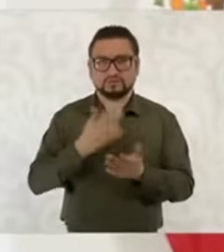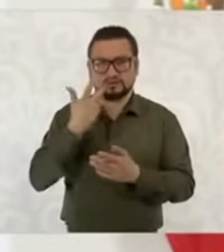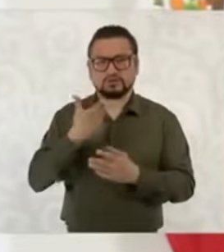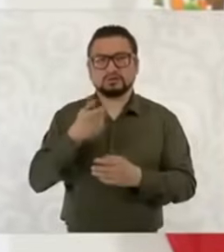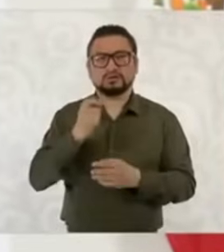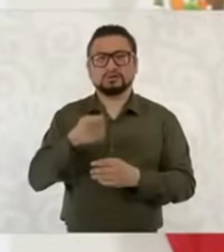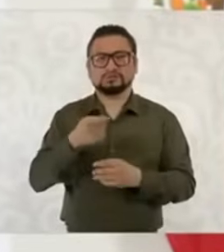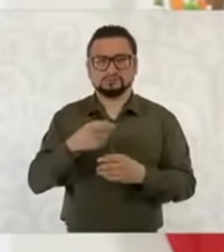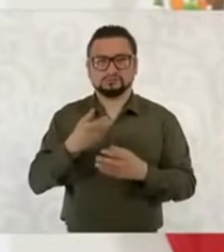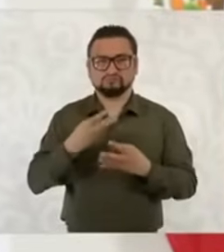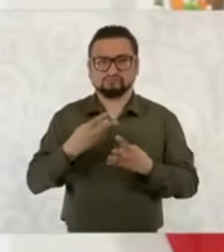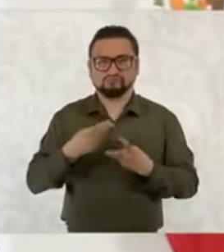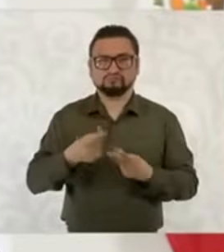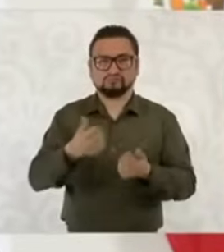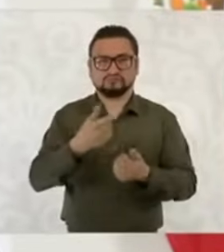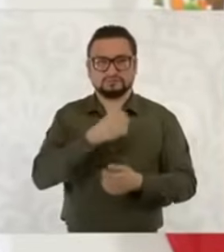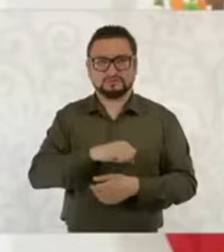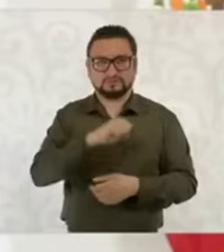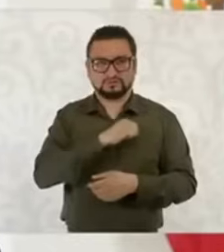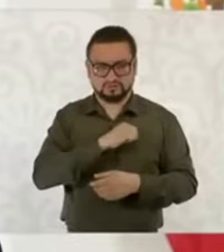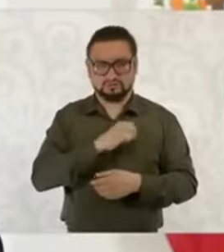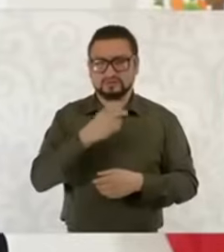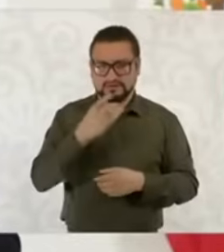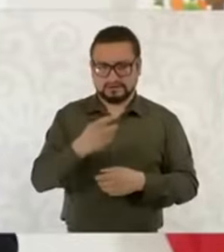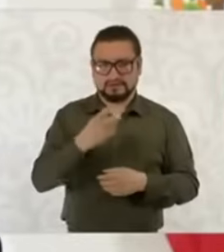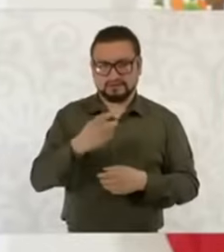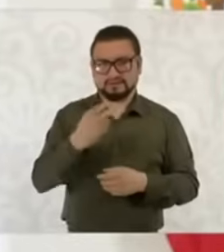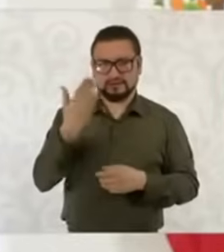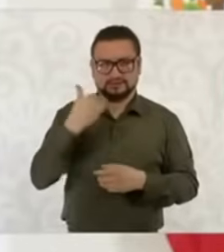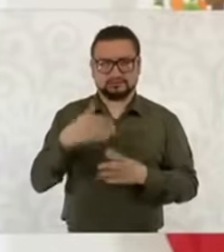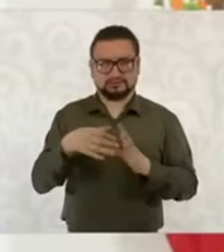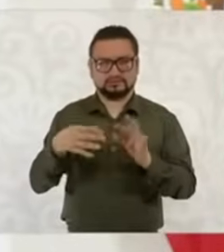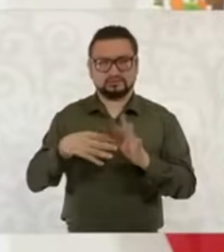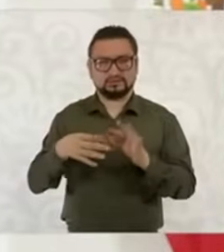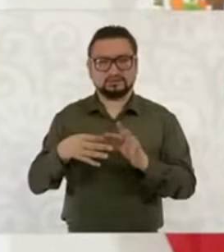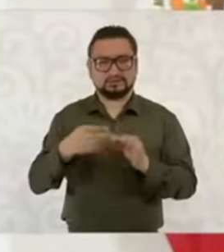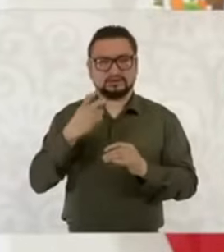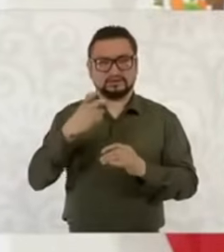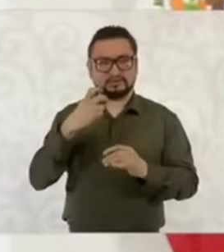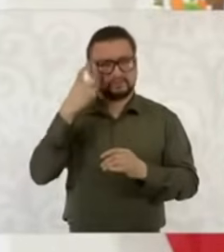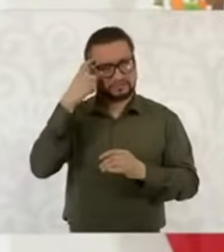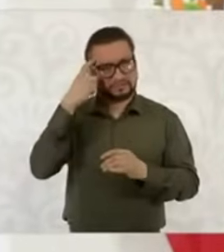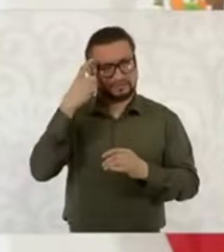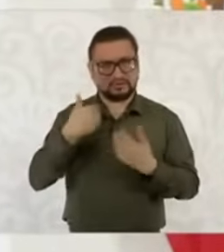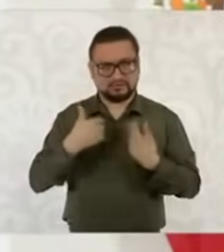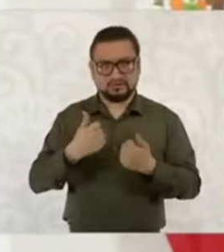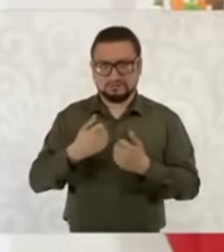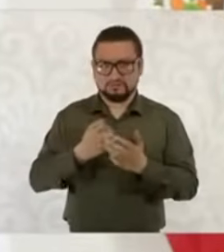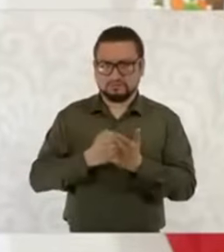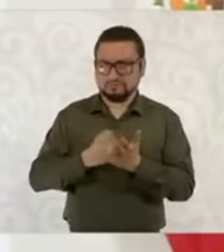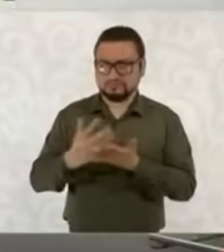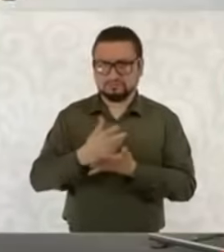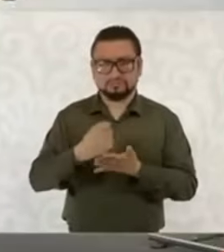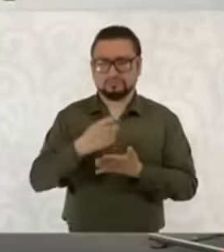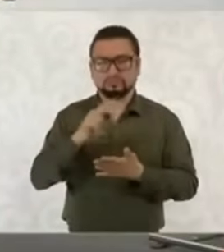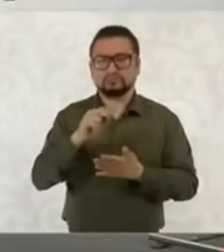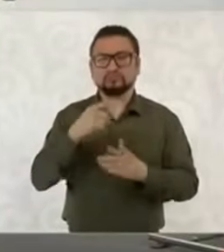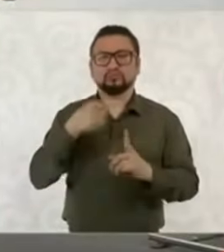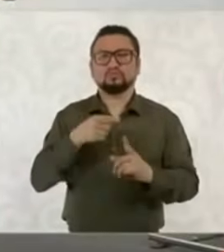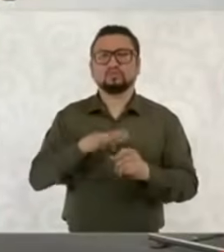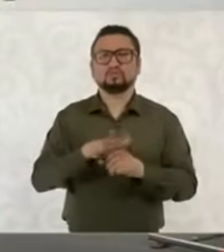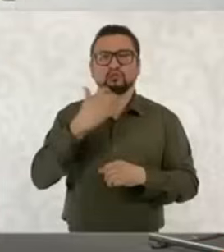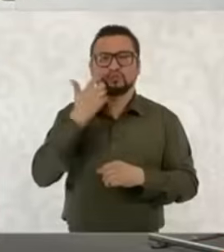financiar el gasto de salud, como lo hemos mencionado, tiene una lógica no recaudatoria. Lo que buscamos